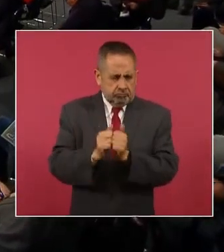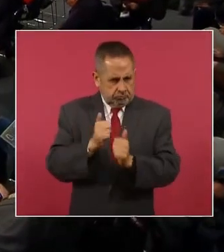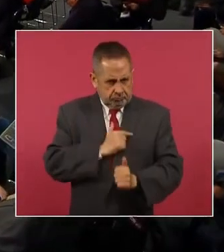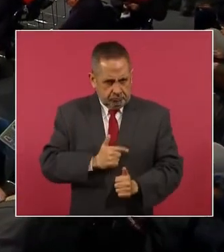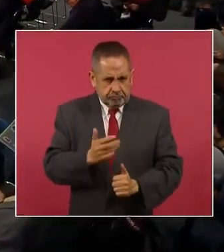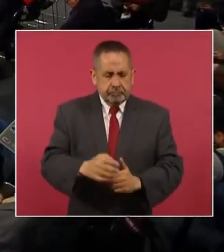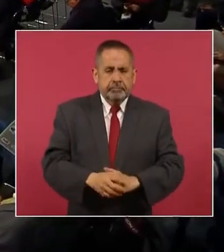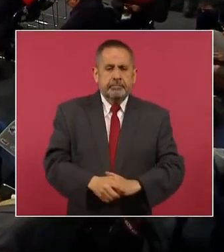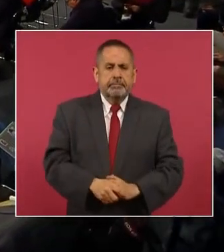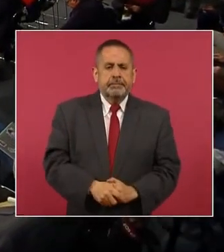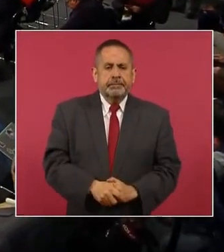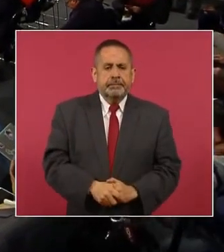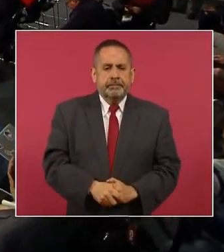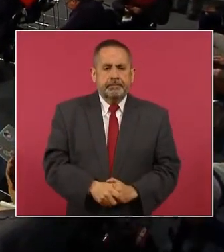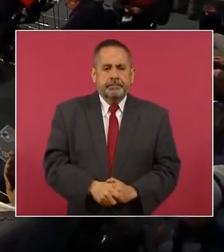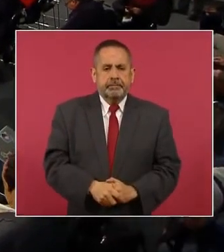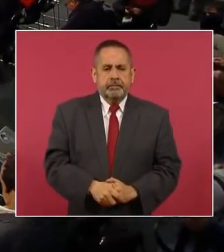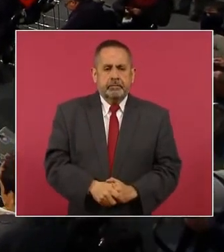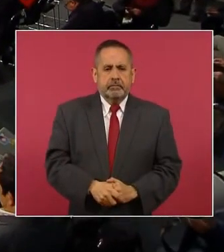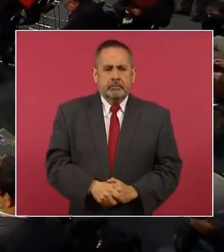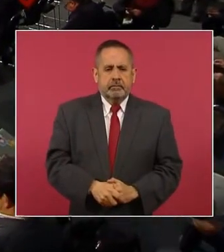gusto.